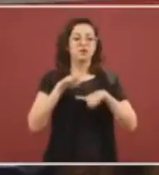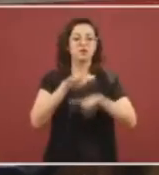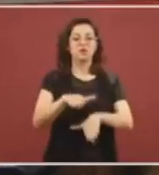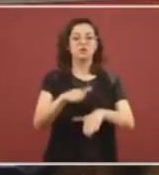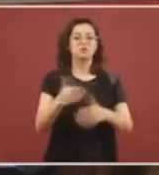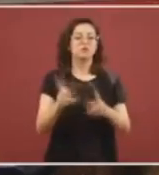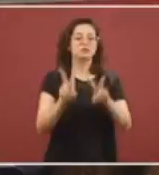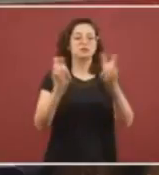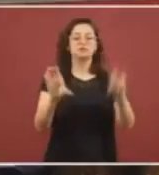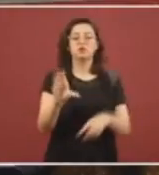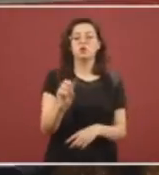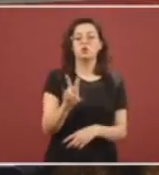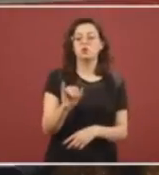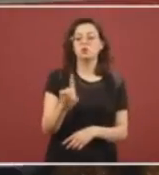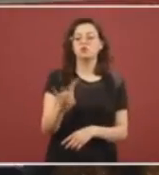sobre el coronavirus